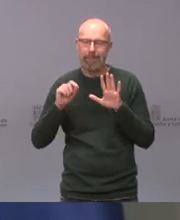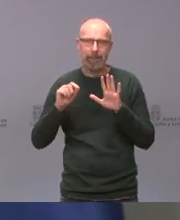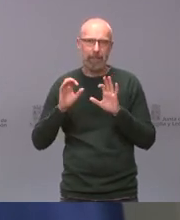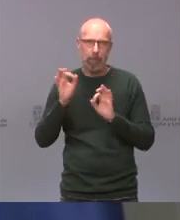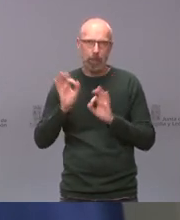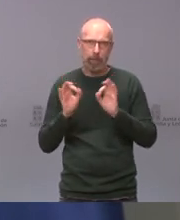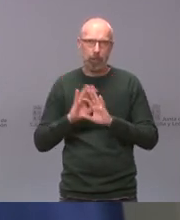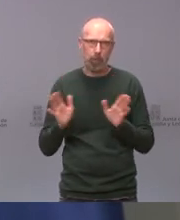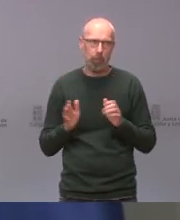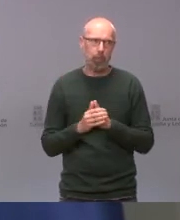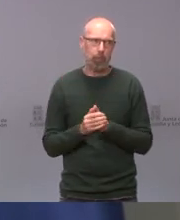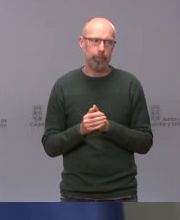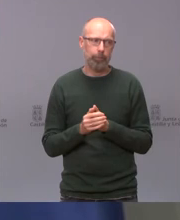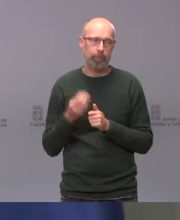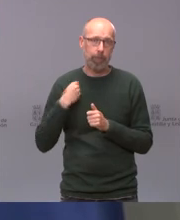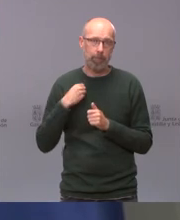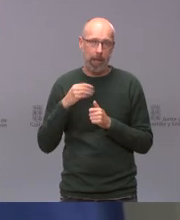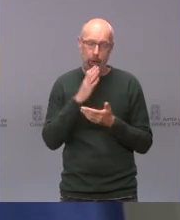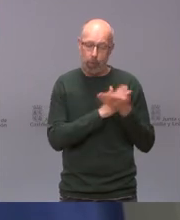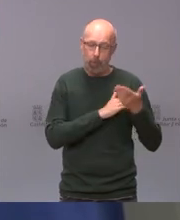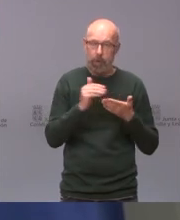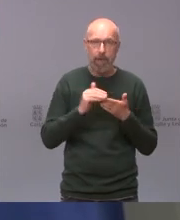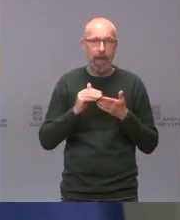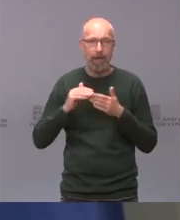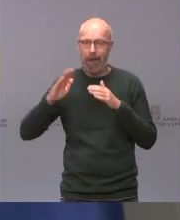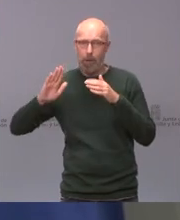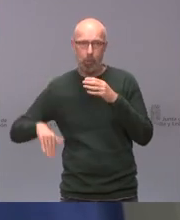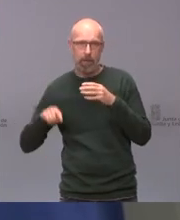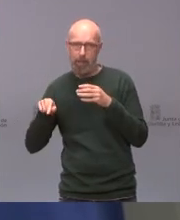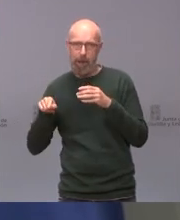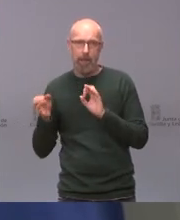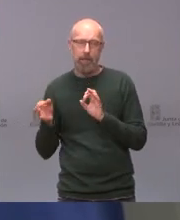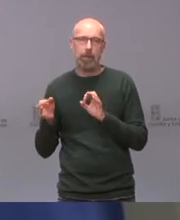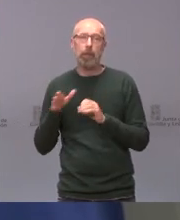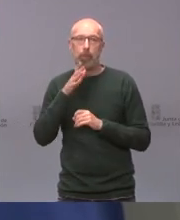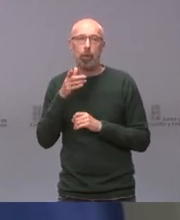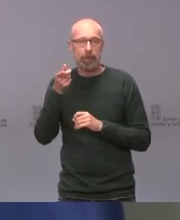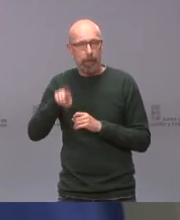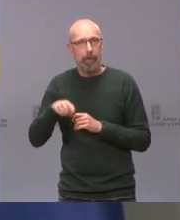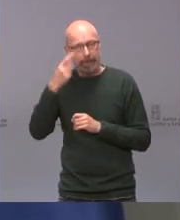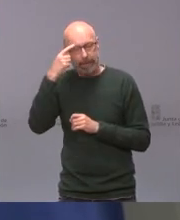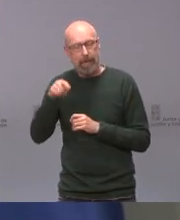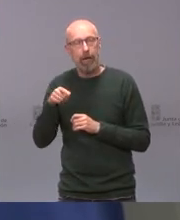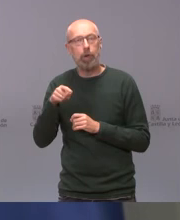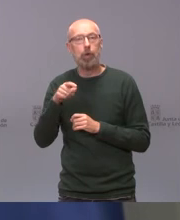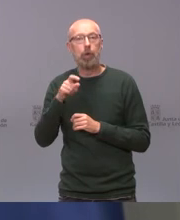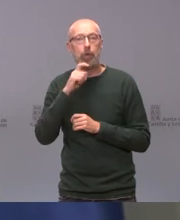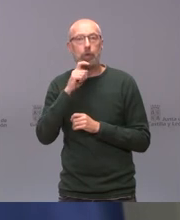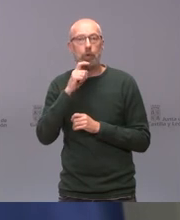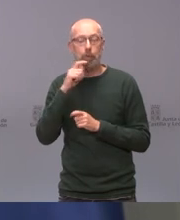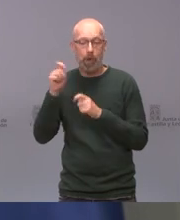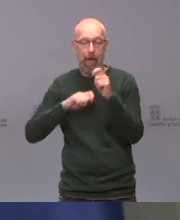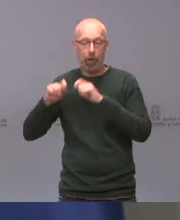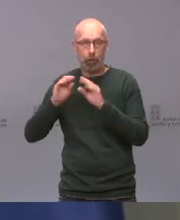baja de la comunidad, porque también, y eso también lo hemos sabido a través de la Asociación de Hostelería,